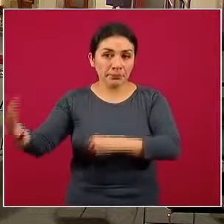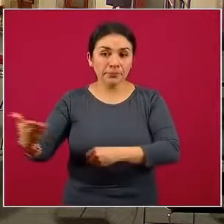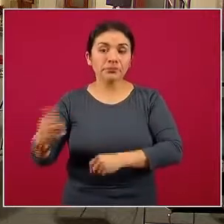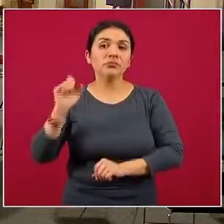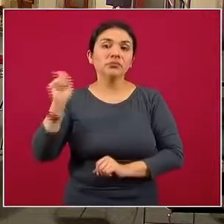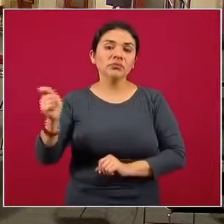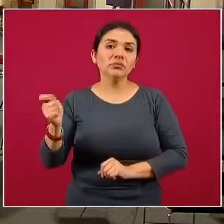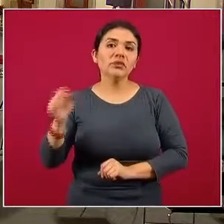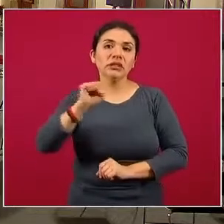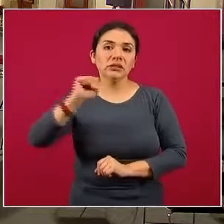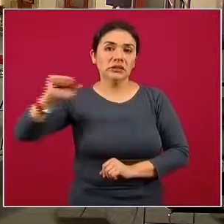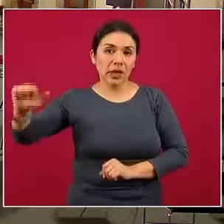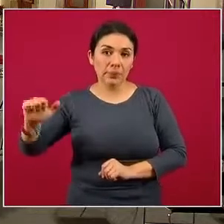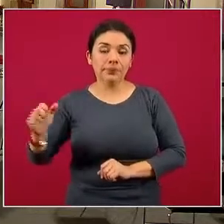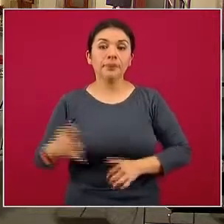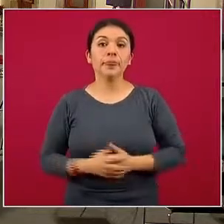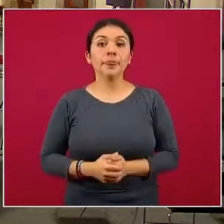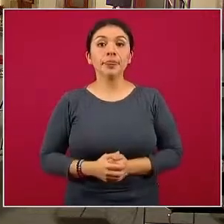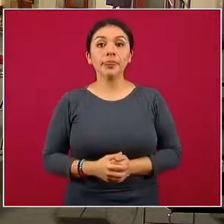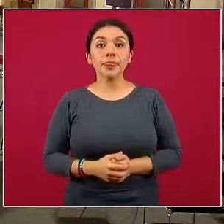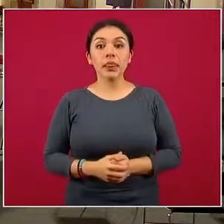la Secretaría de Salud.